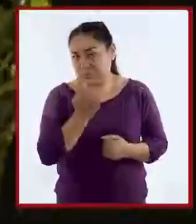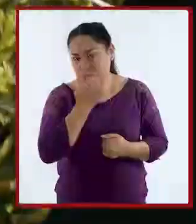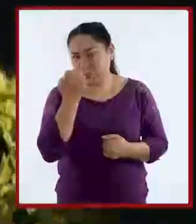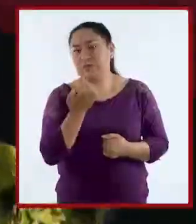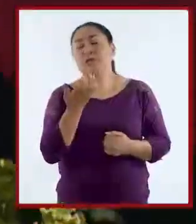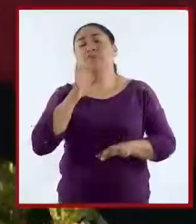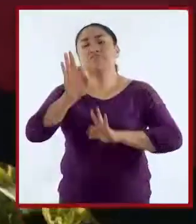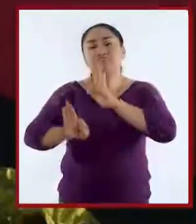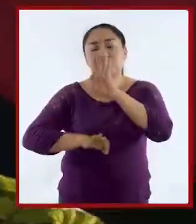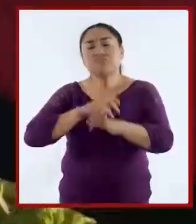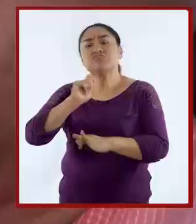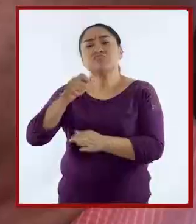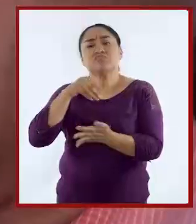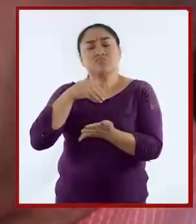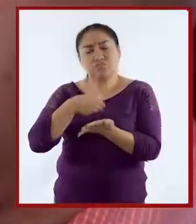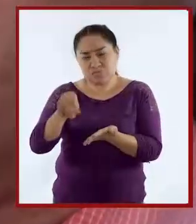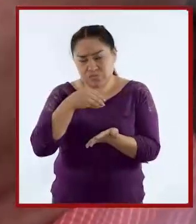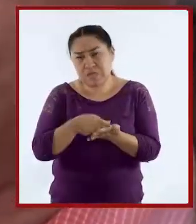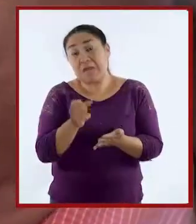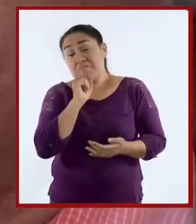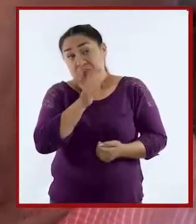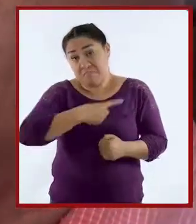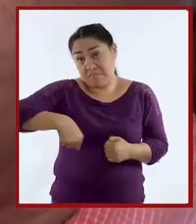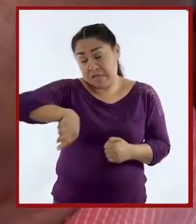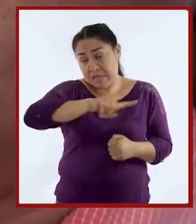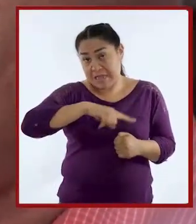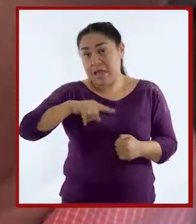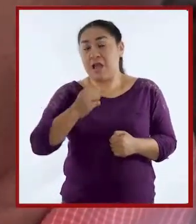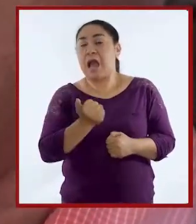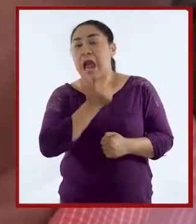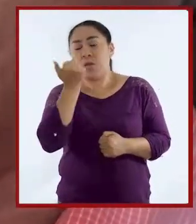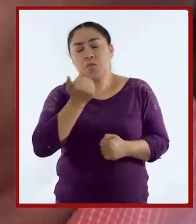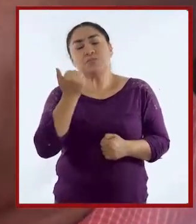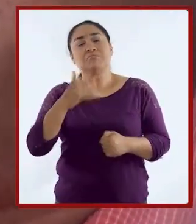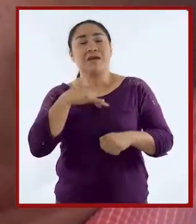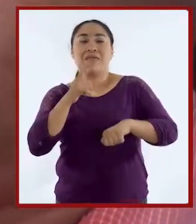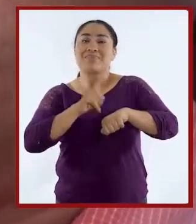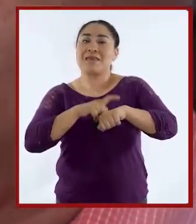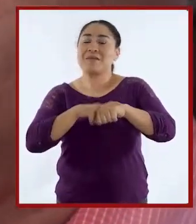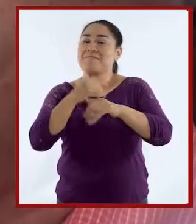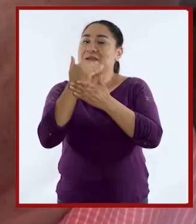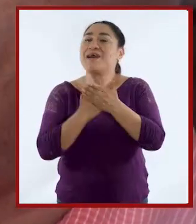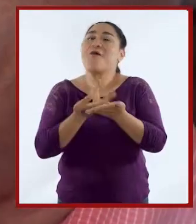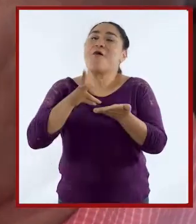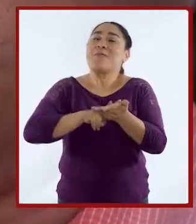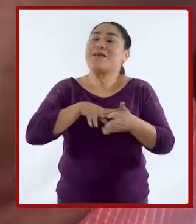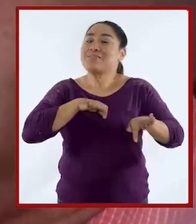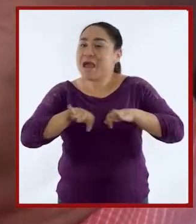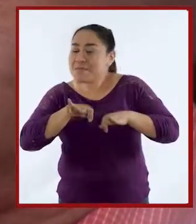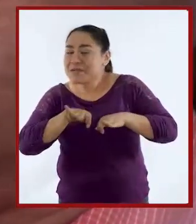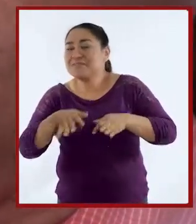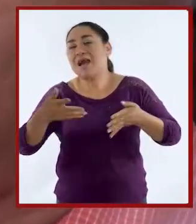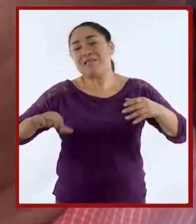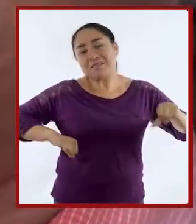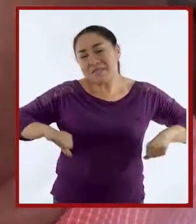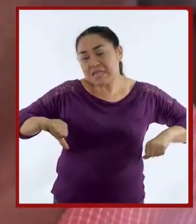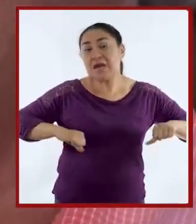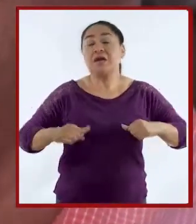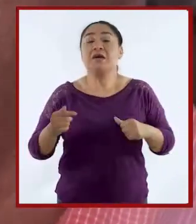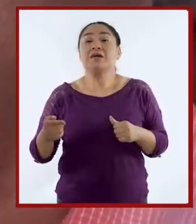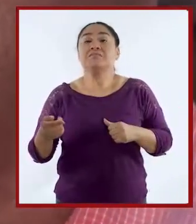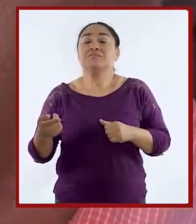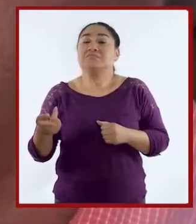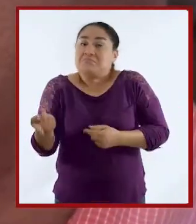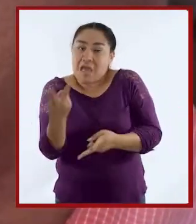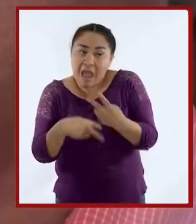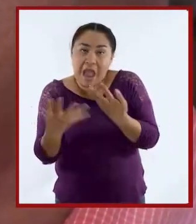el pie de cría de marranos, donde ellos ahí emplean tiempo. Aparte de que